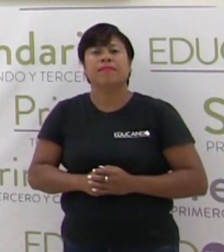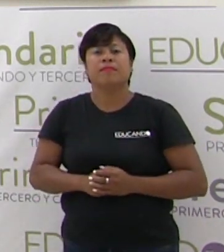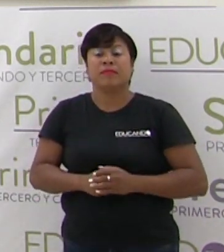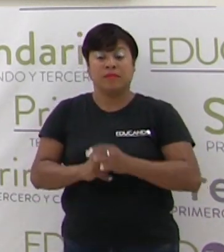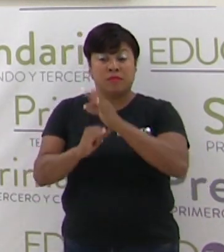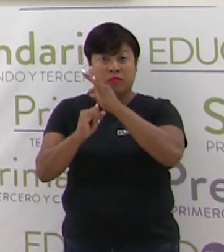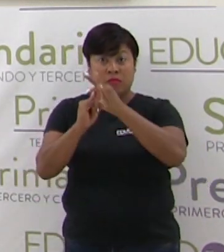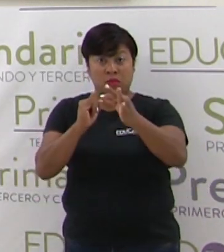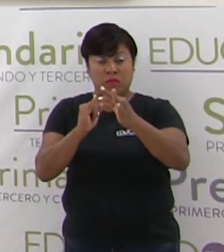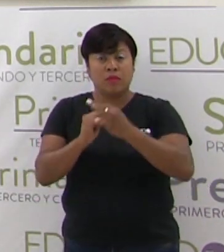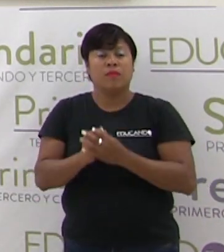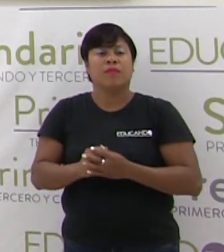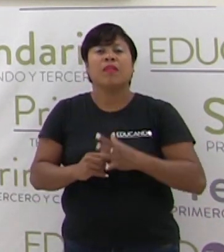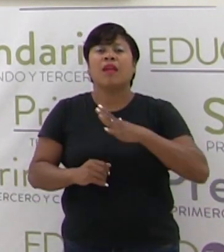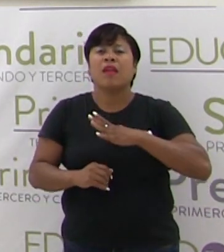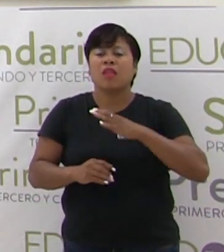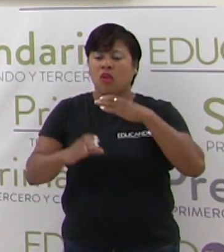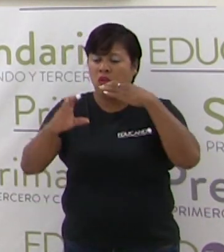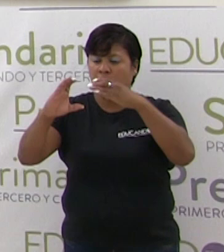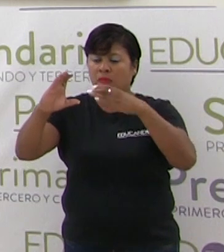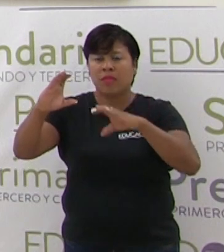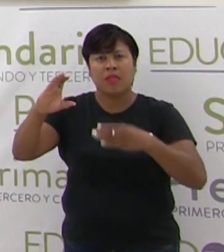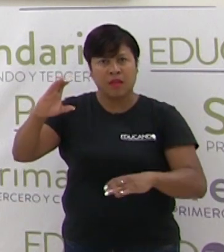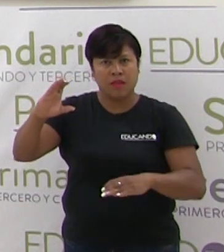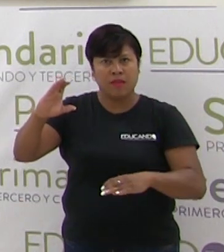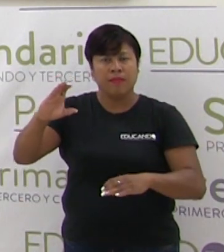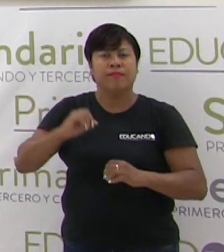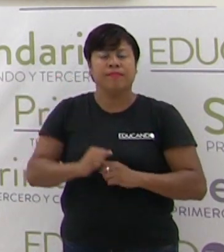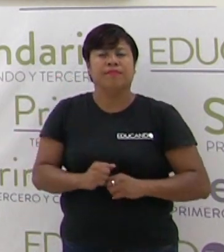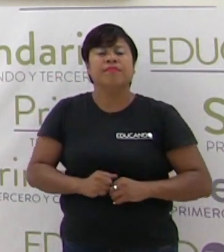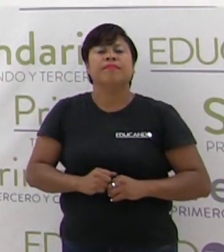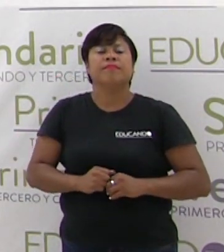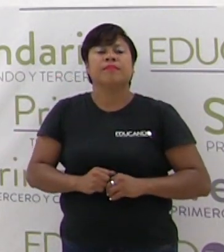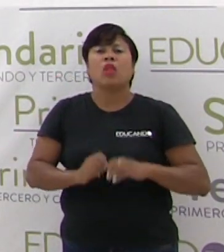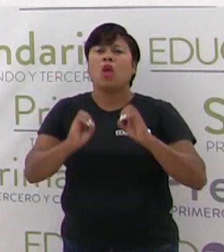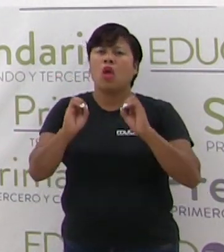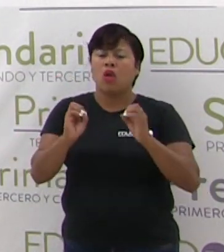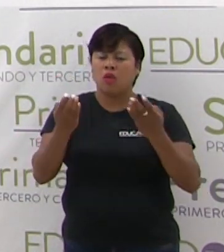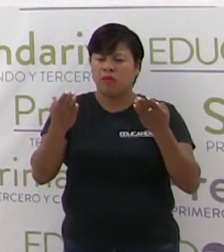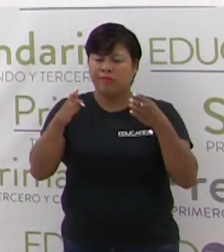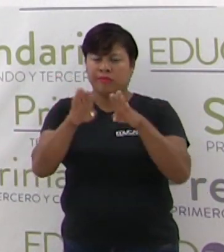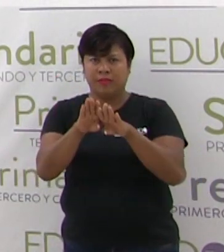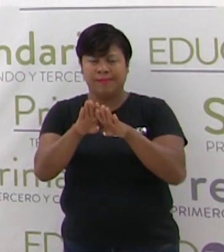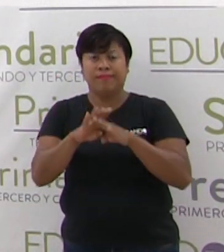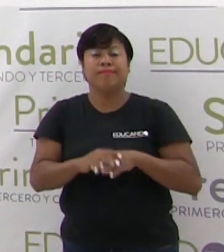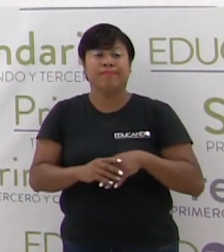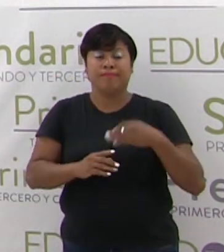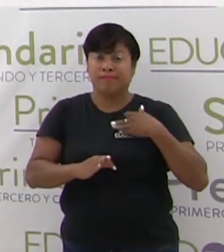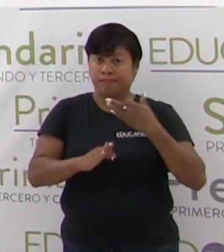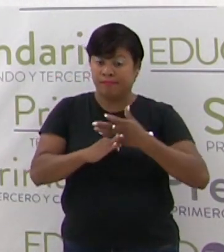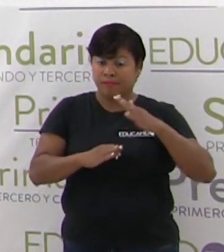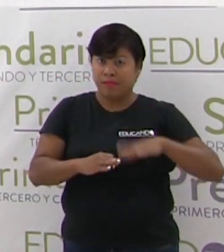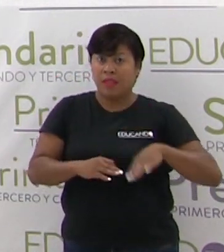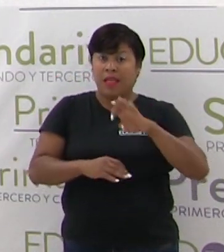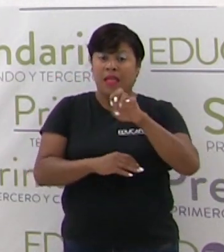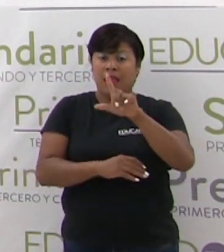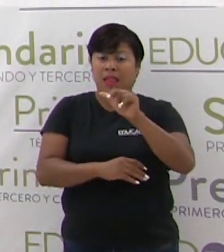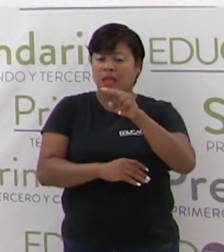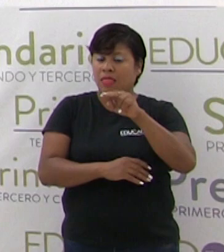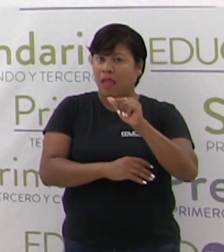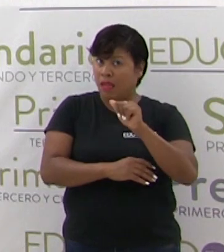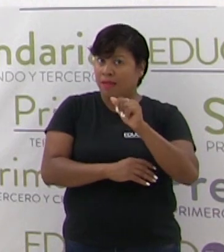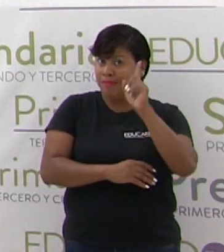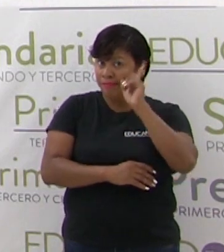y para finalizar hay un comentario o conclusión. En el texto que leí de Elenita